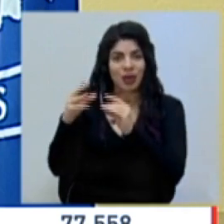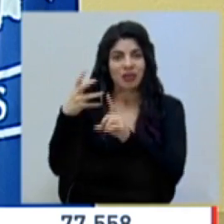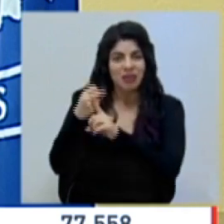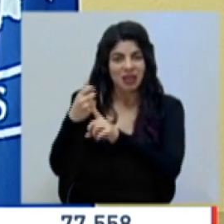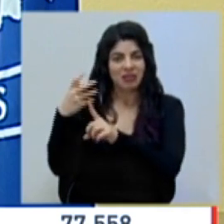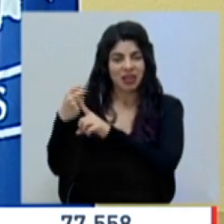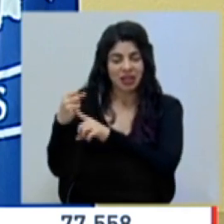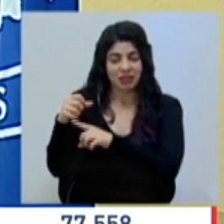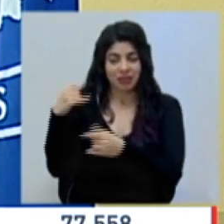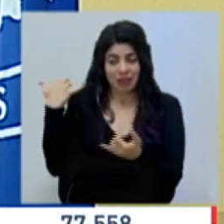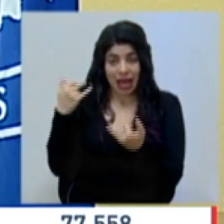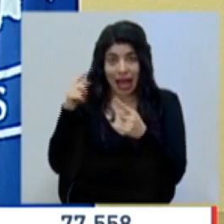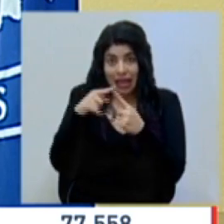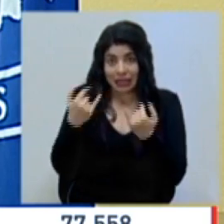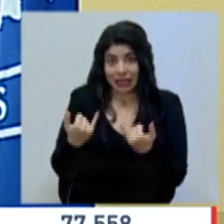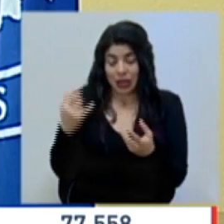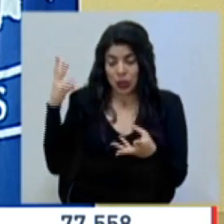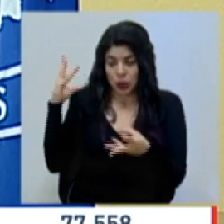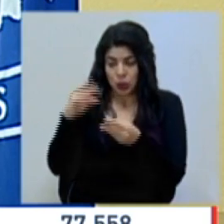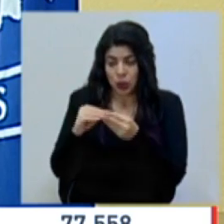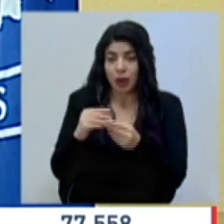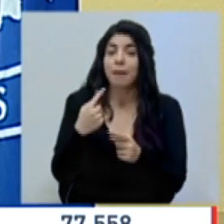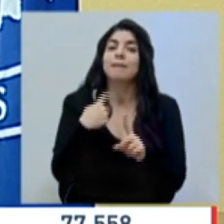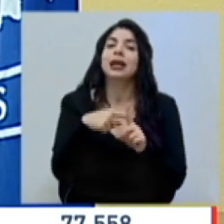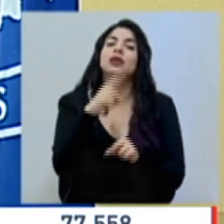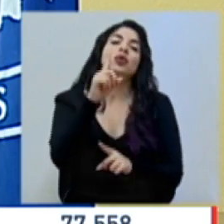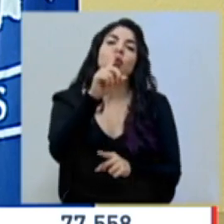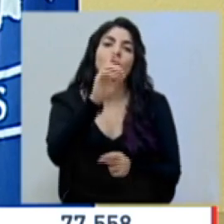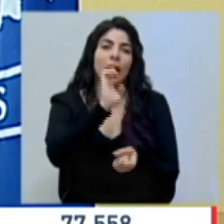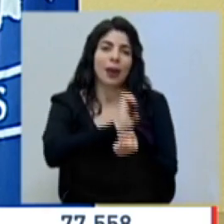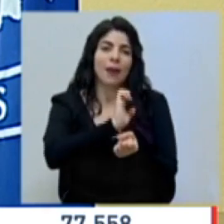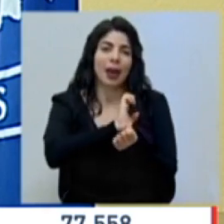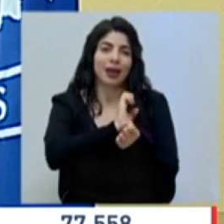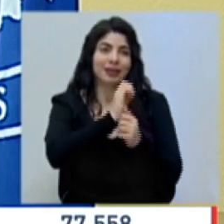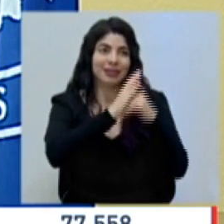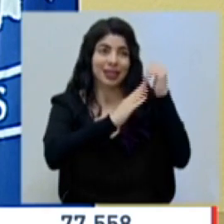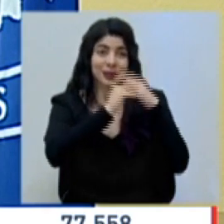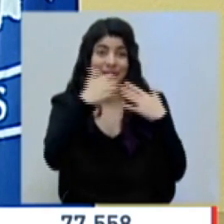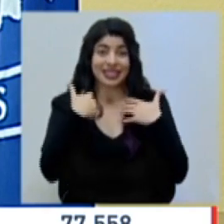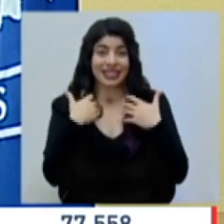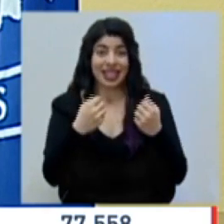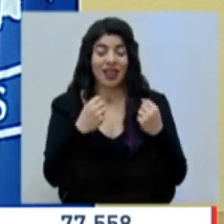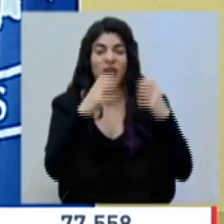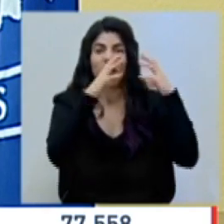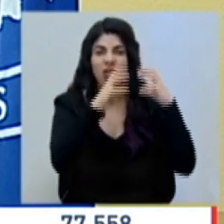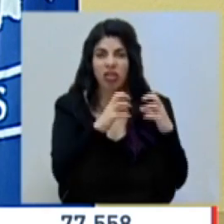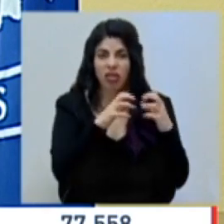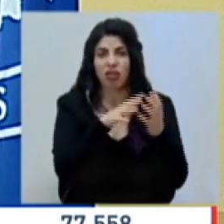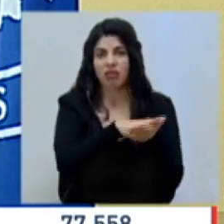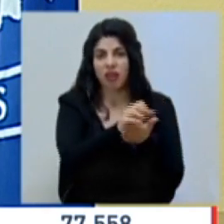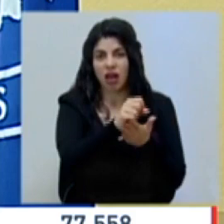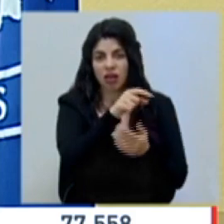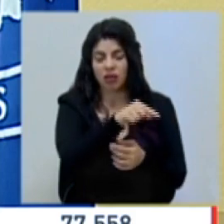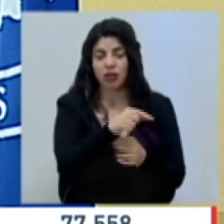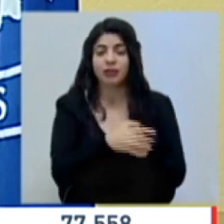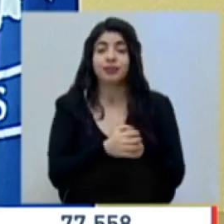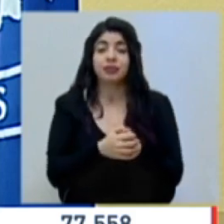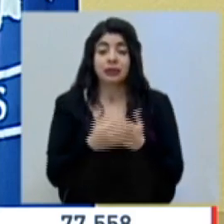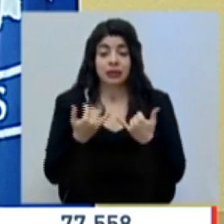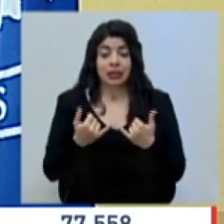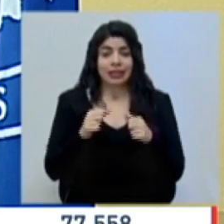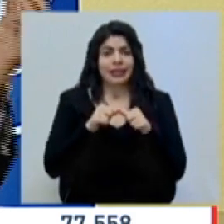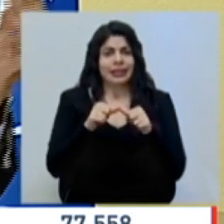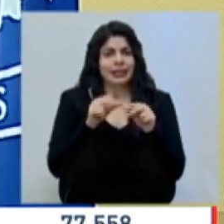llevamos hasta este momento, y un EVAIS también como infraestructura de salud que se vio afectada. Mantenemos la